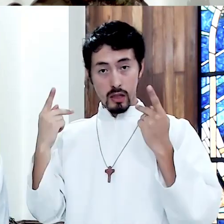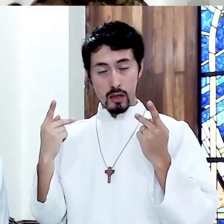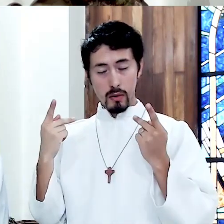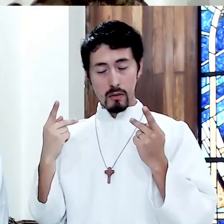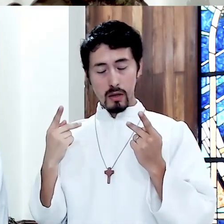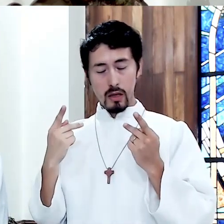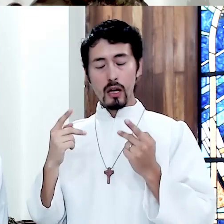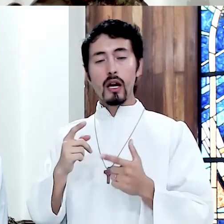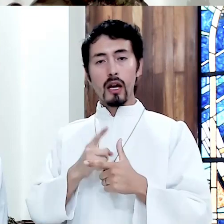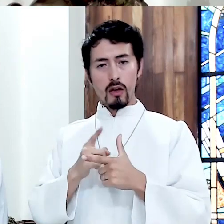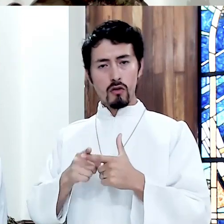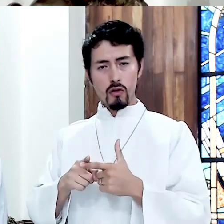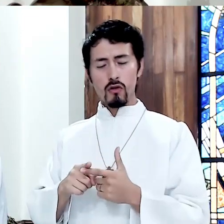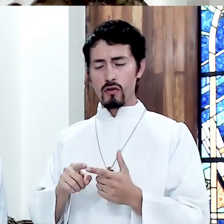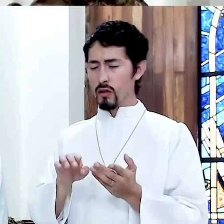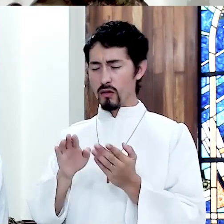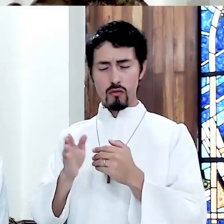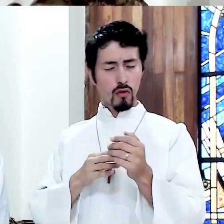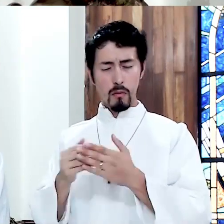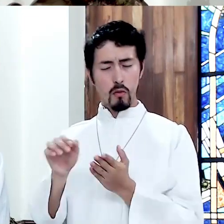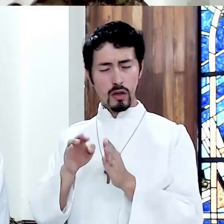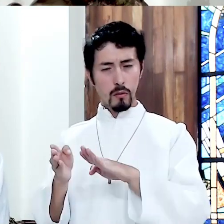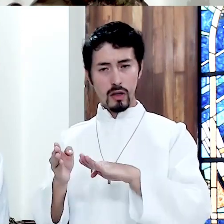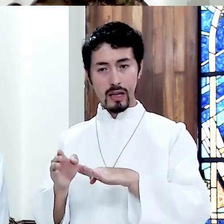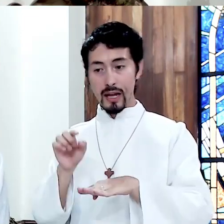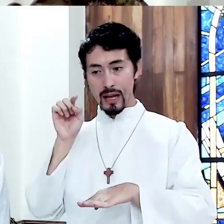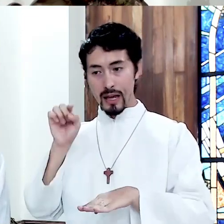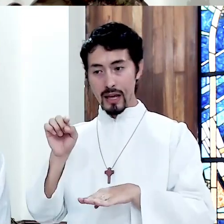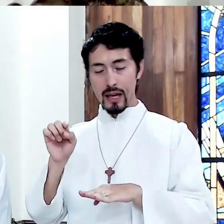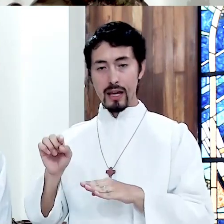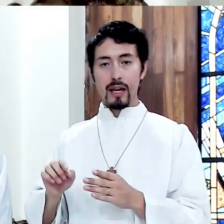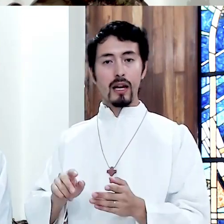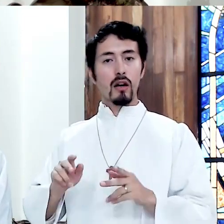fuego, diríamos, que hace Jesús a Marta: ¿crees tú en esto?